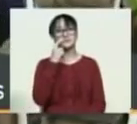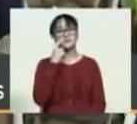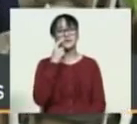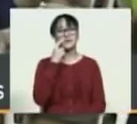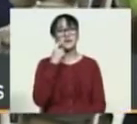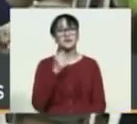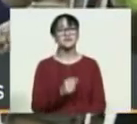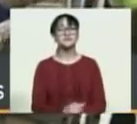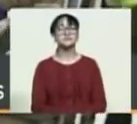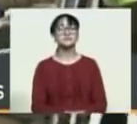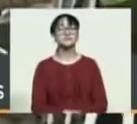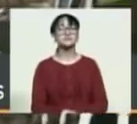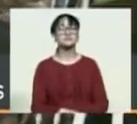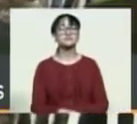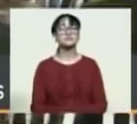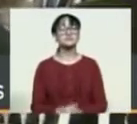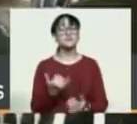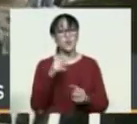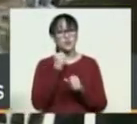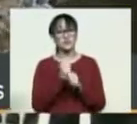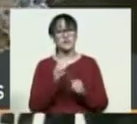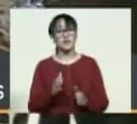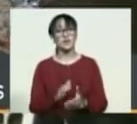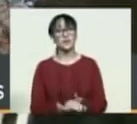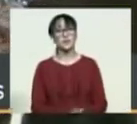Ahora vamos entonces con la clase obrera.